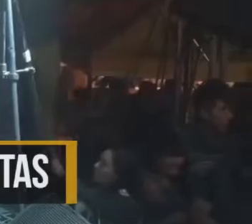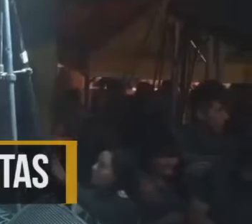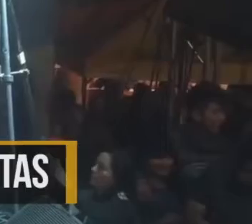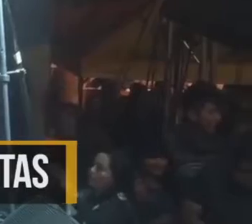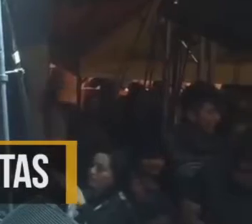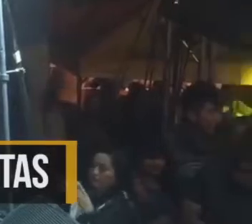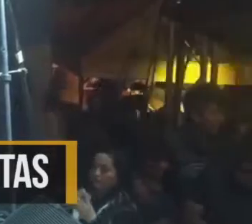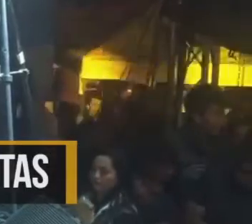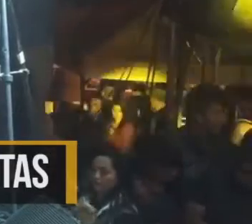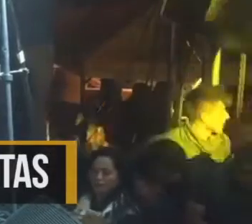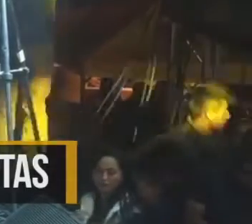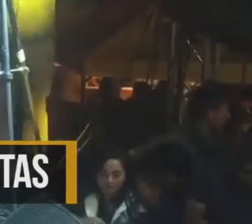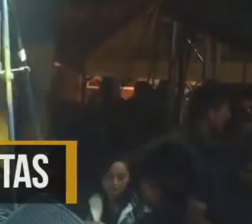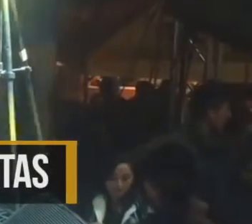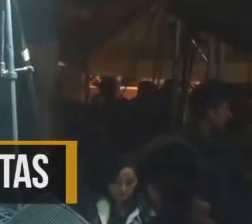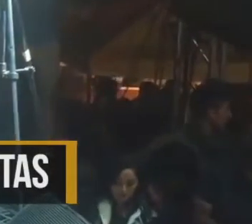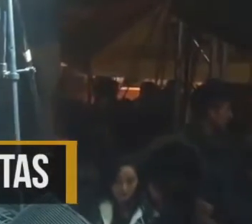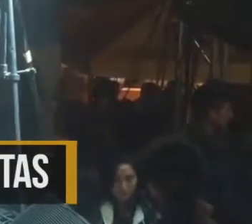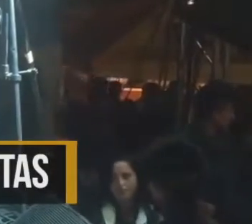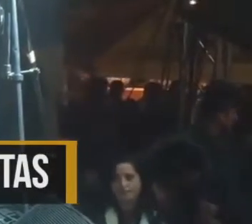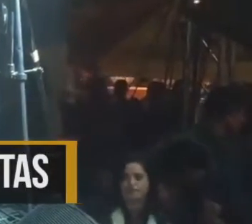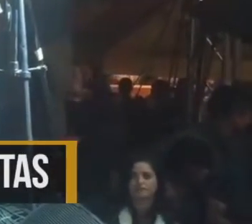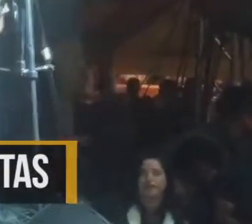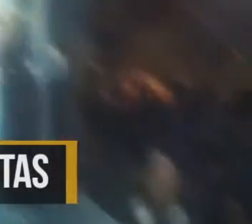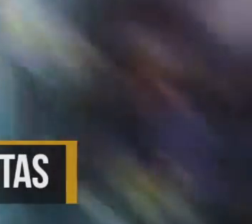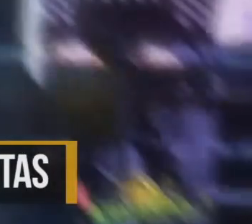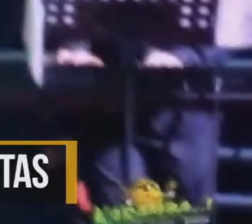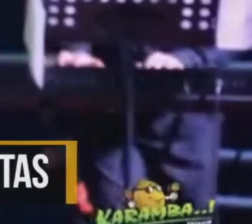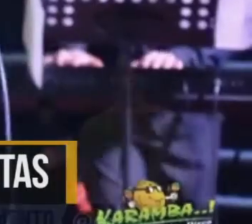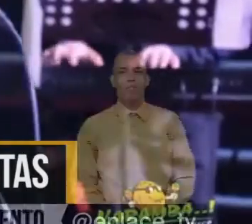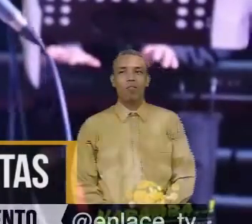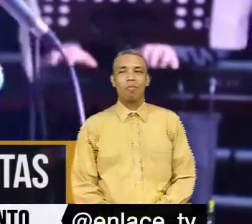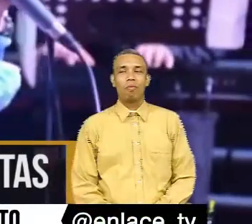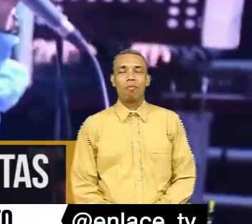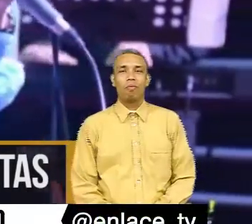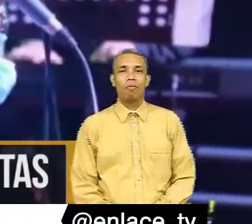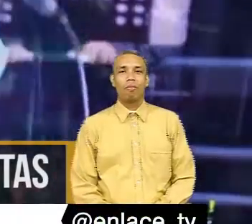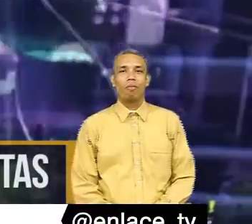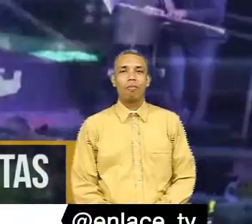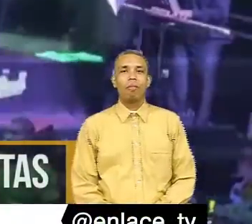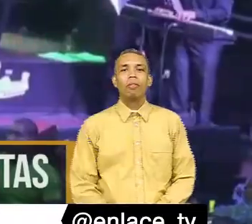Para ver si así logramos. Giancarlo Centeno.